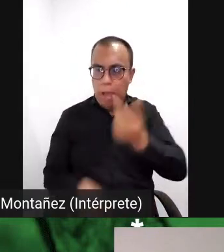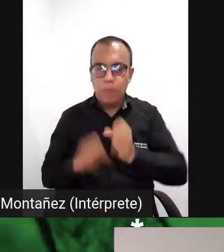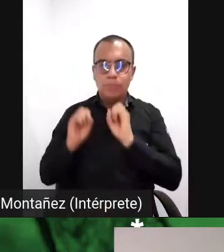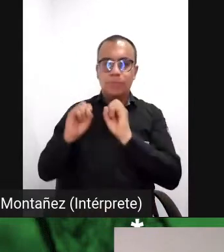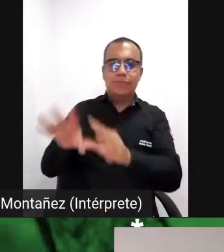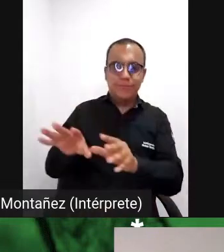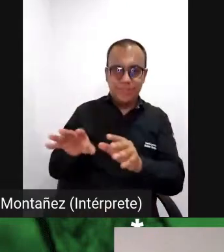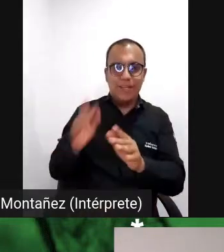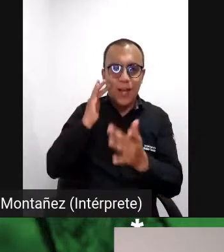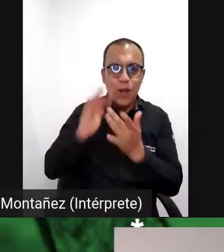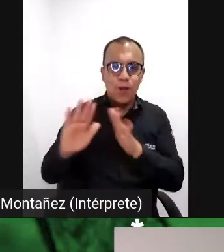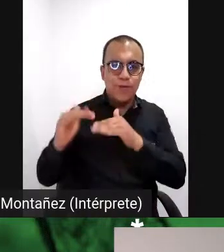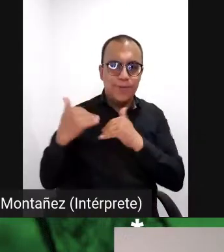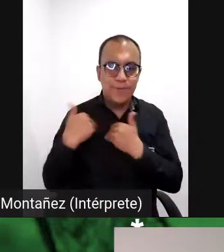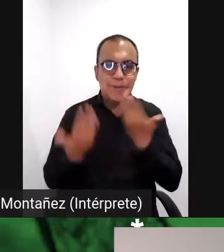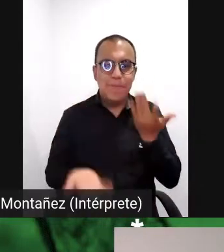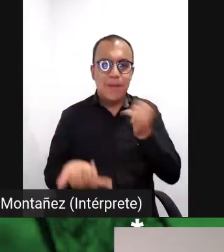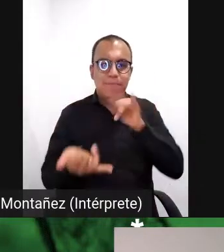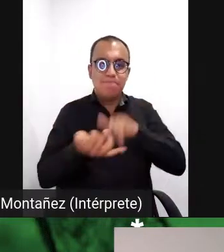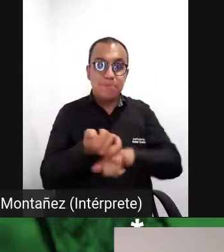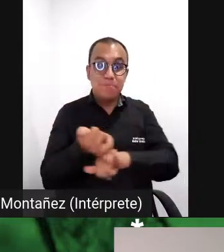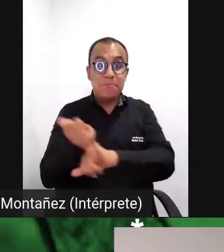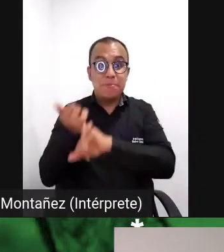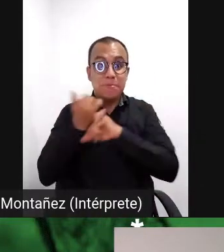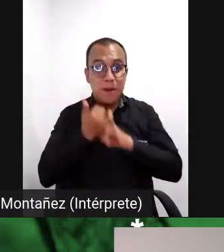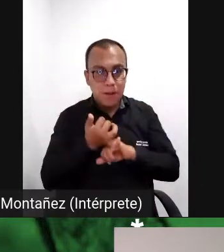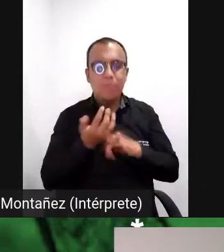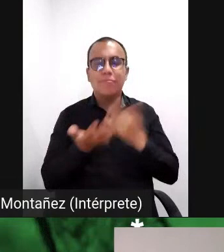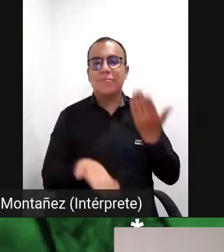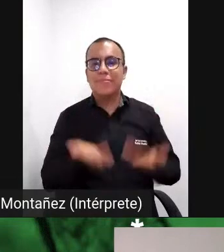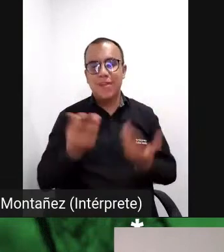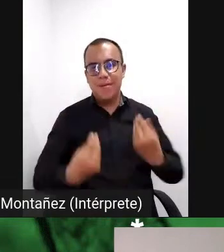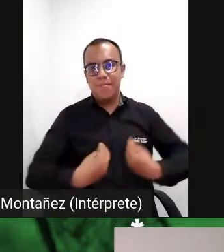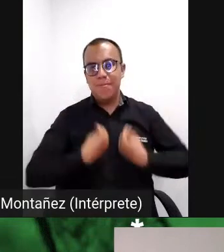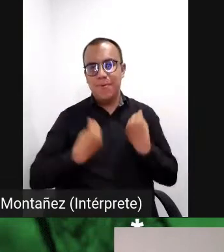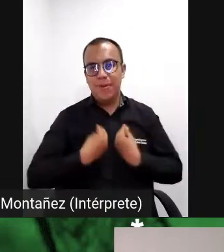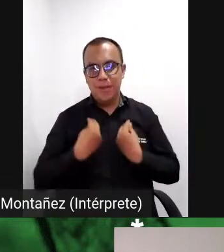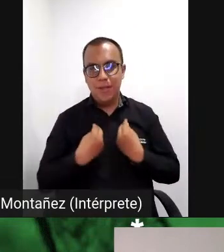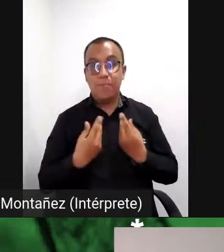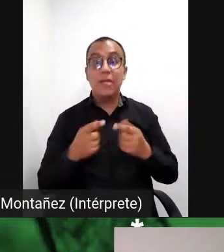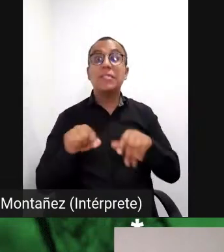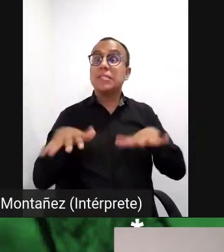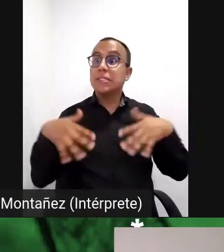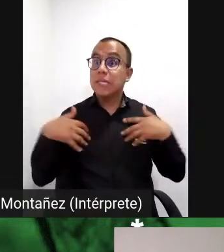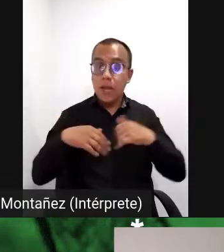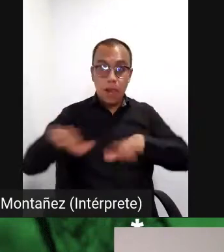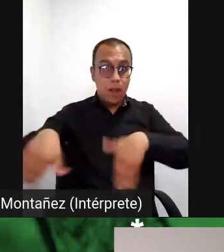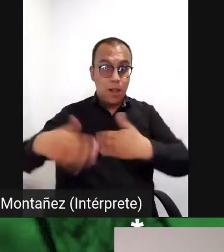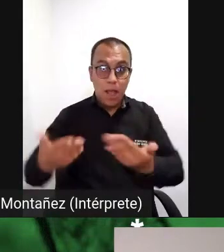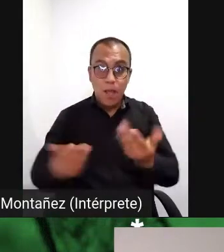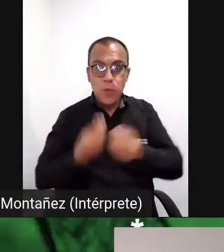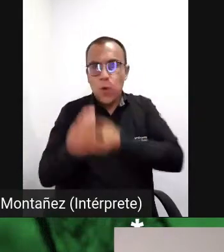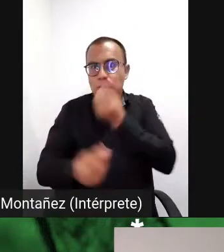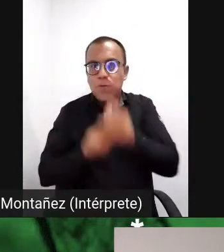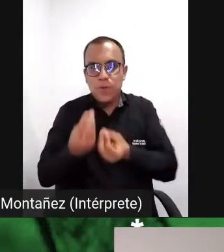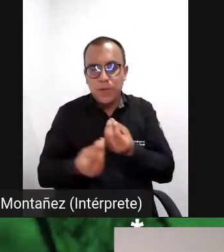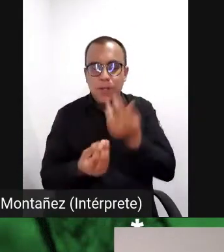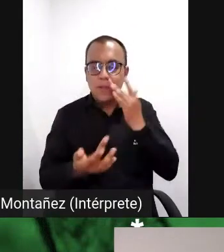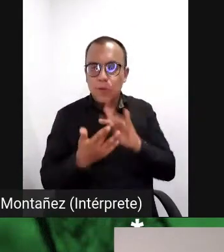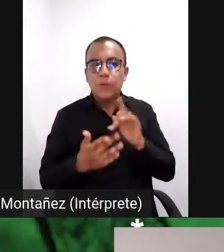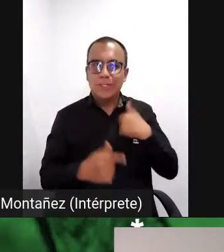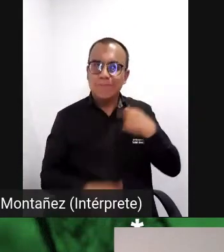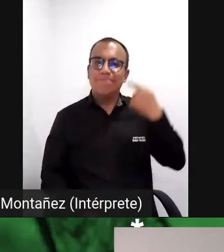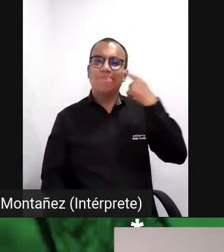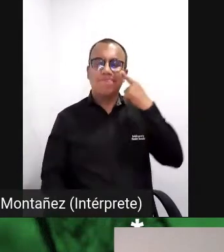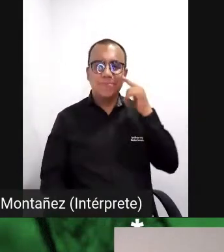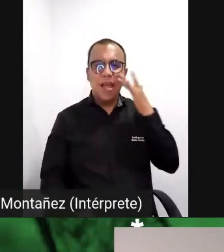todas maneras depende de las otras aves para poder sobrevivir. Si se acaban estas aves, no va a poder criar sus nidos. Entonces la gente también lo tiene como en ese papel